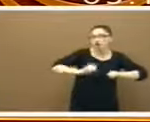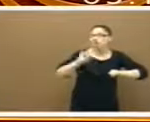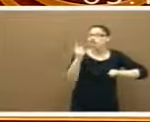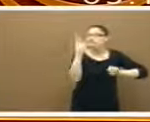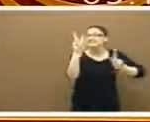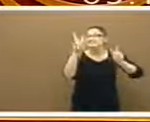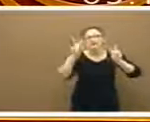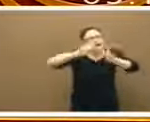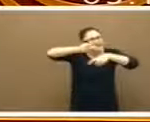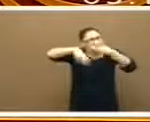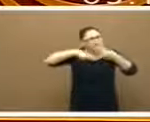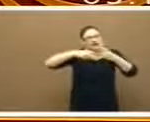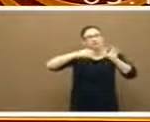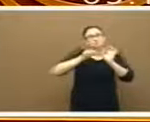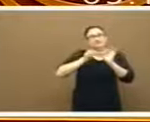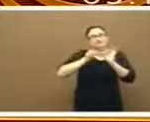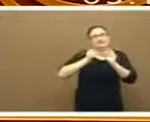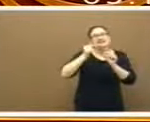internet en casa,